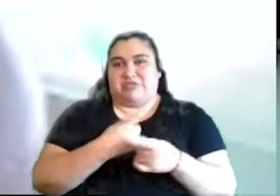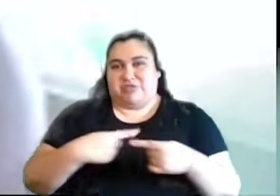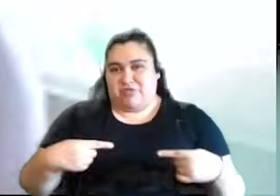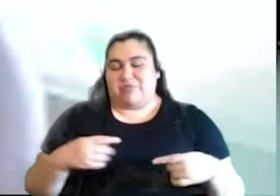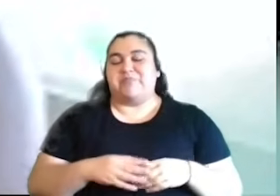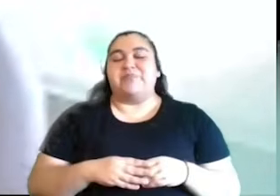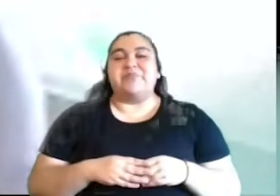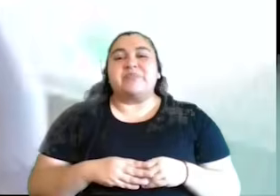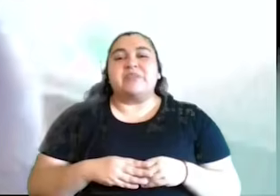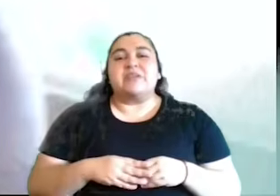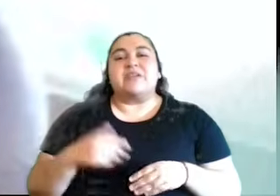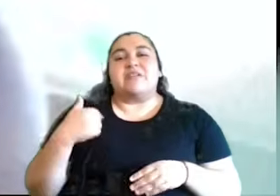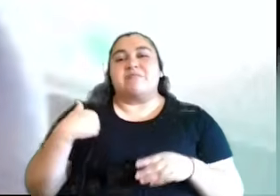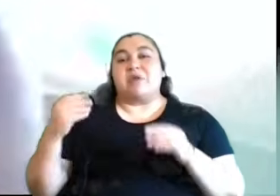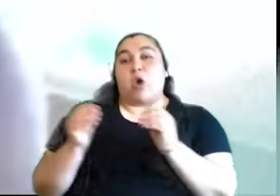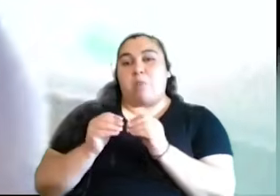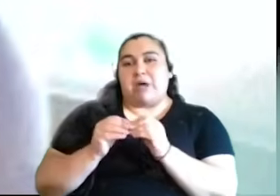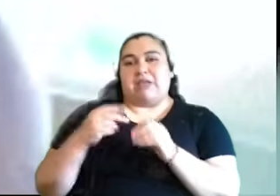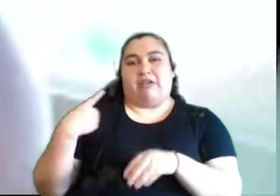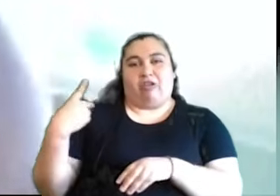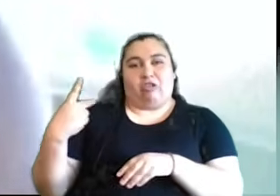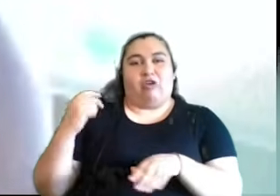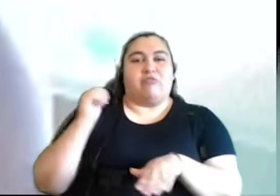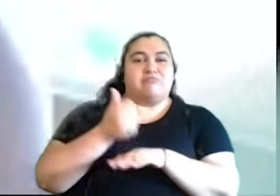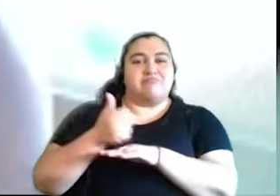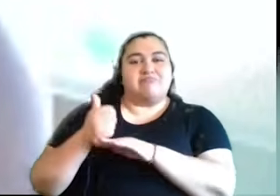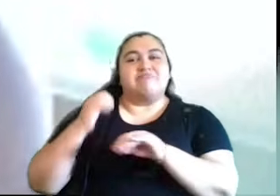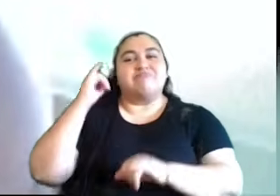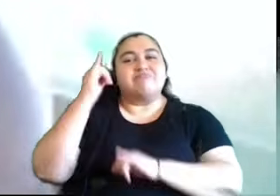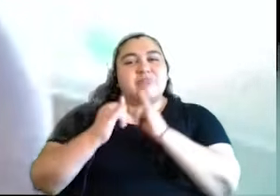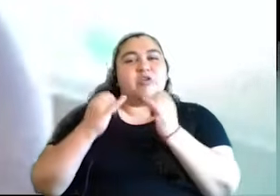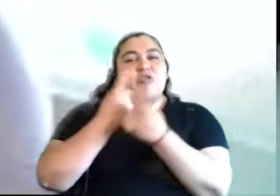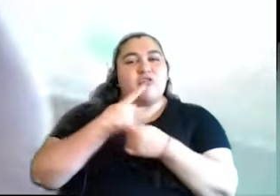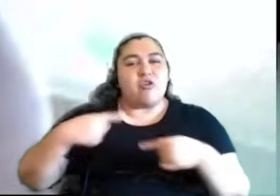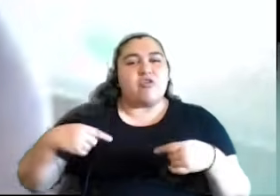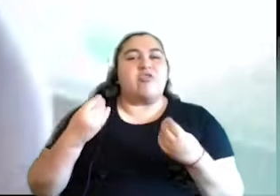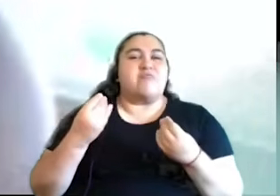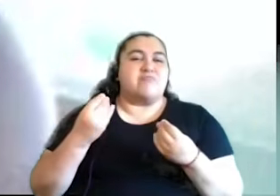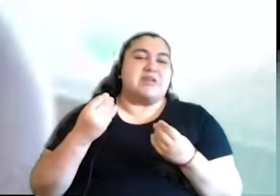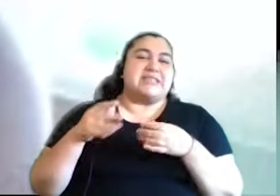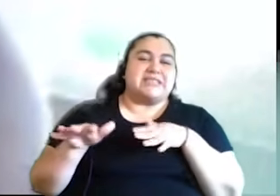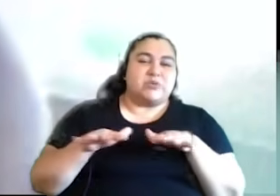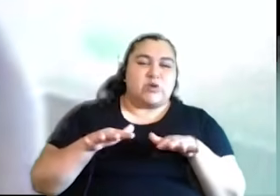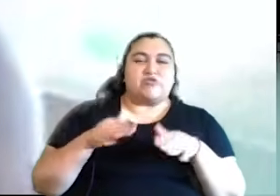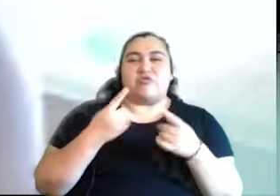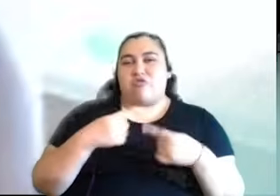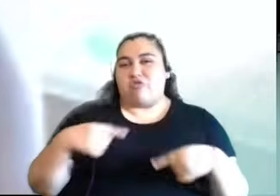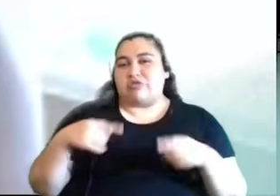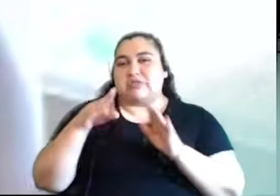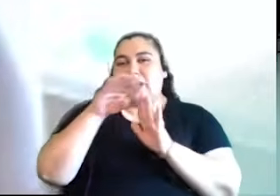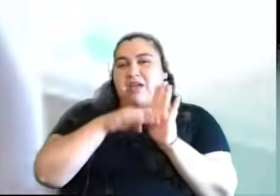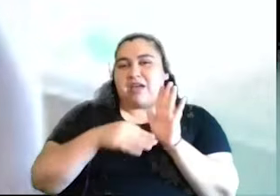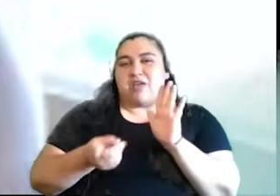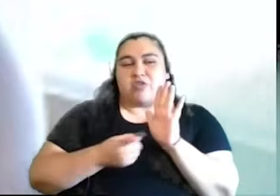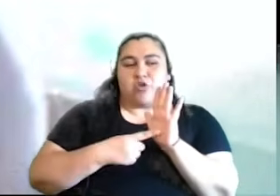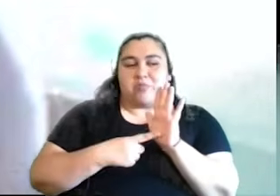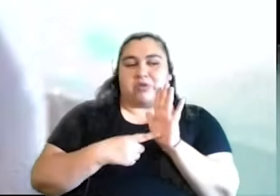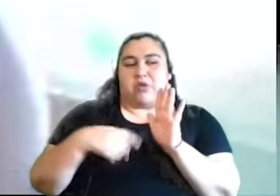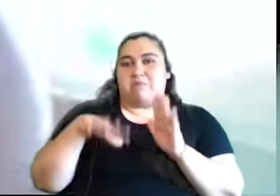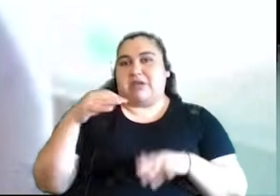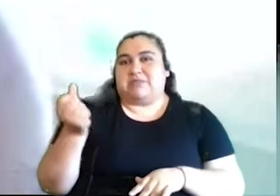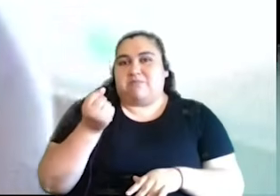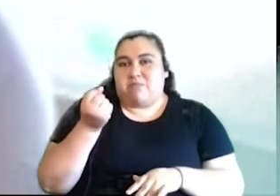con mi compañera vamos a tratar de contarles todo el estudio que estuvimos haciendo respecto a esta normativa que es tan significativa y tan